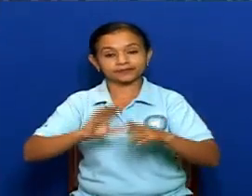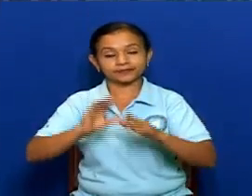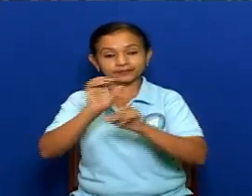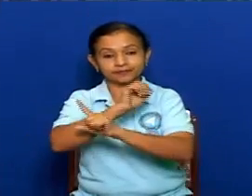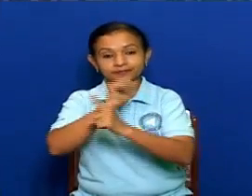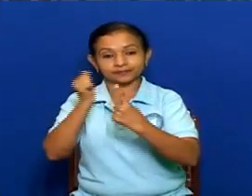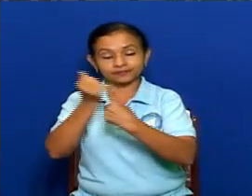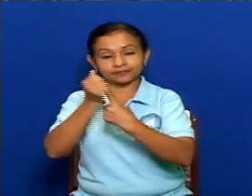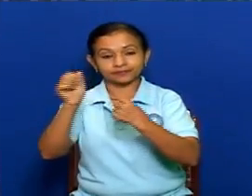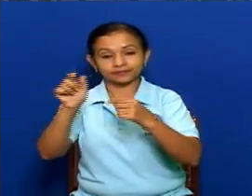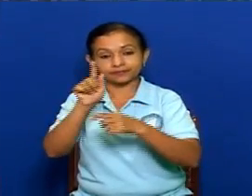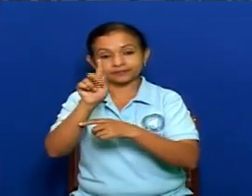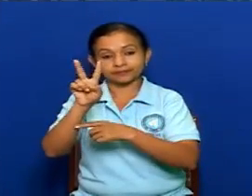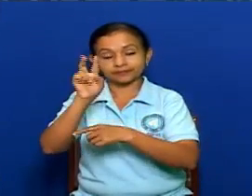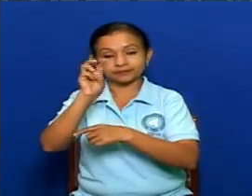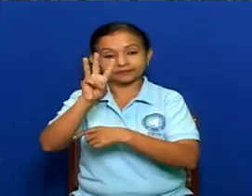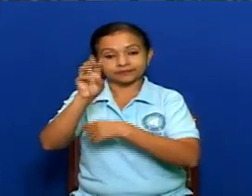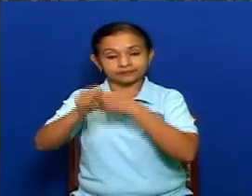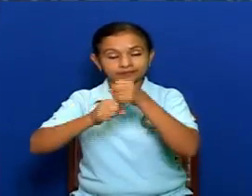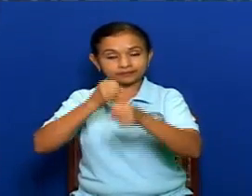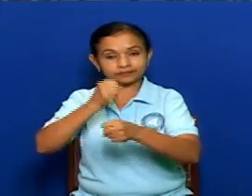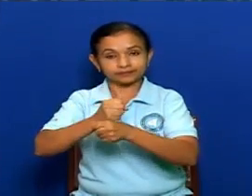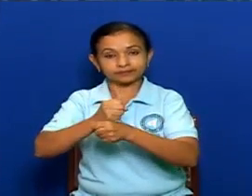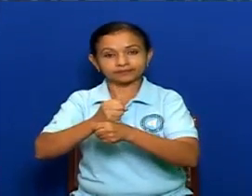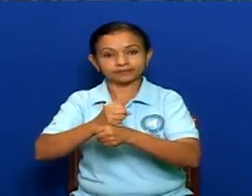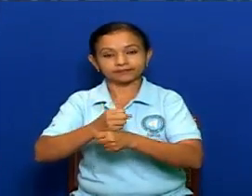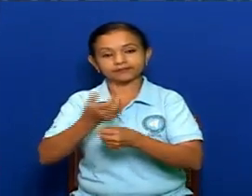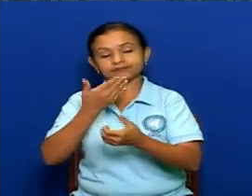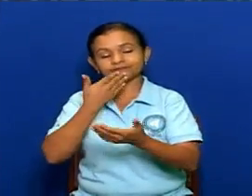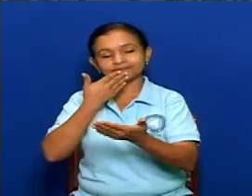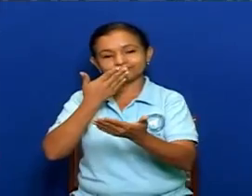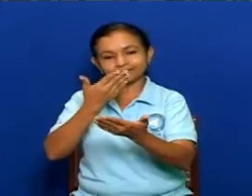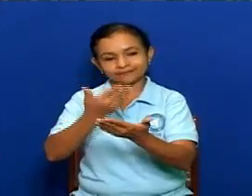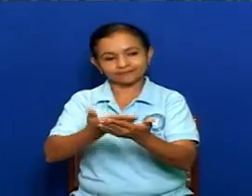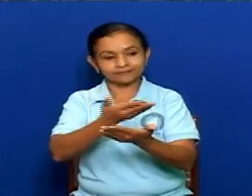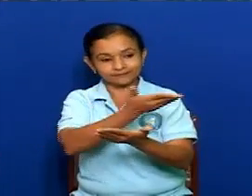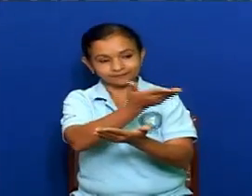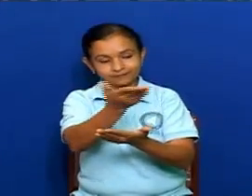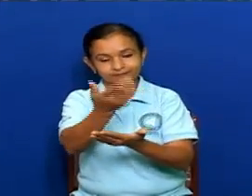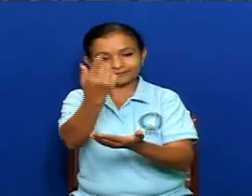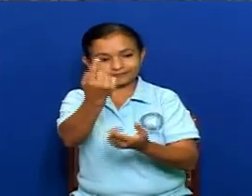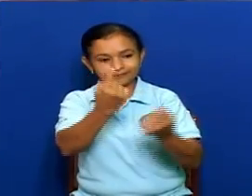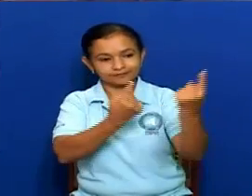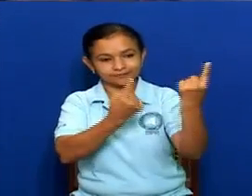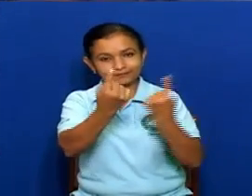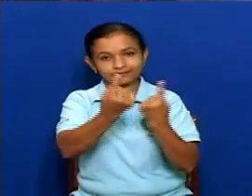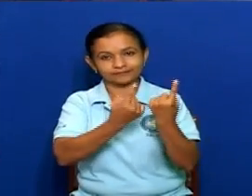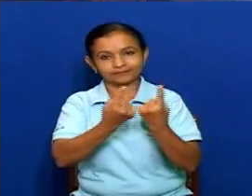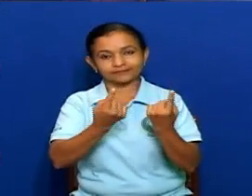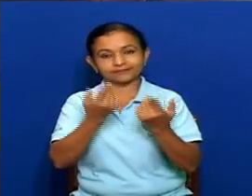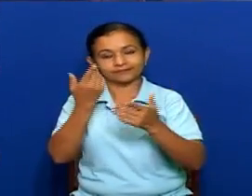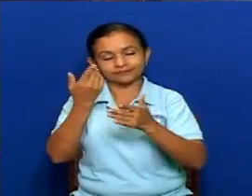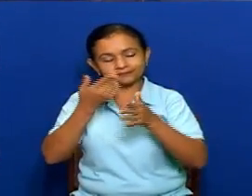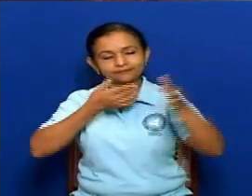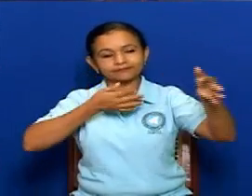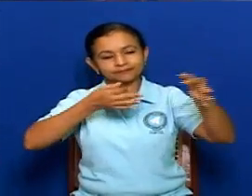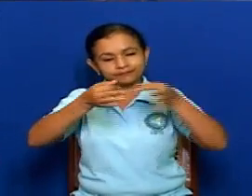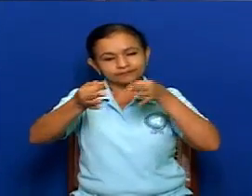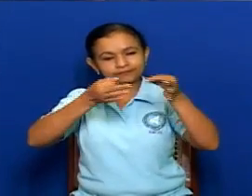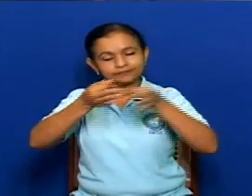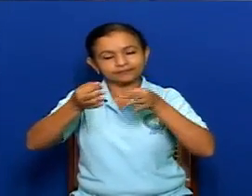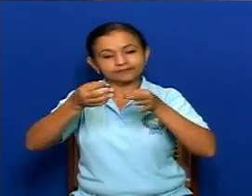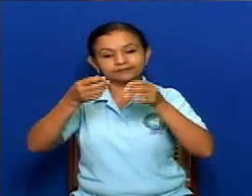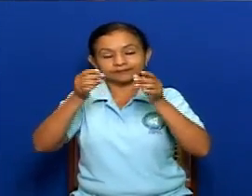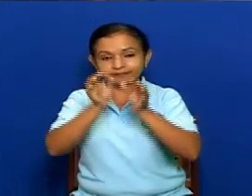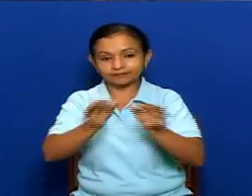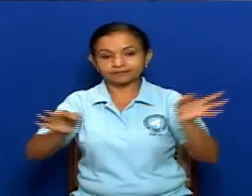Asamblea Nacional, 30 años legislando para vos. Les agradecemos a ustedes por habernos acompañado a profundizar este importante